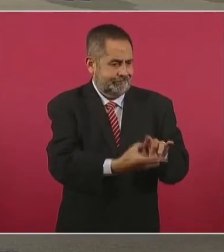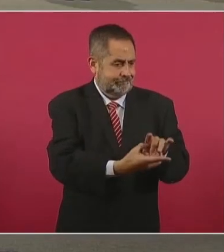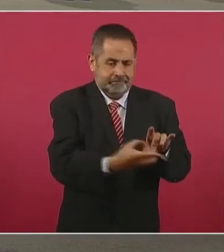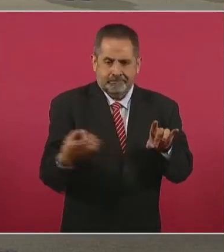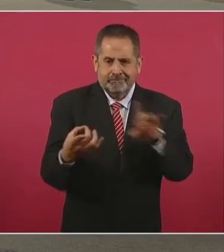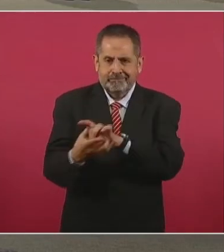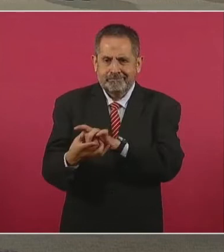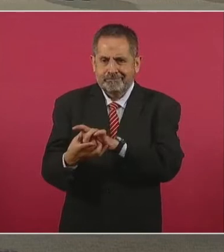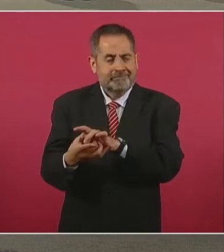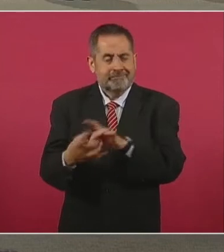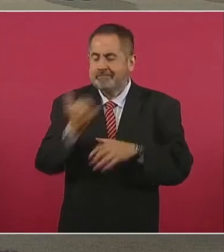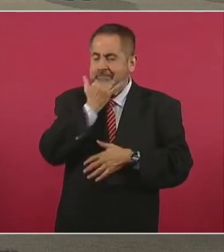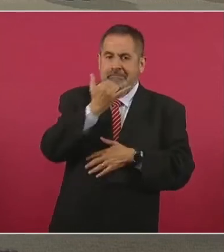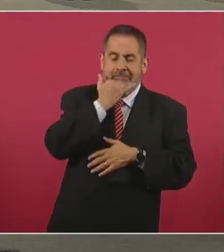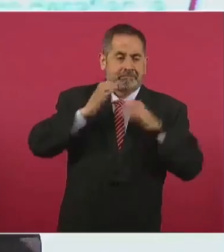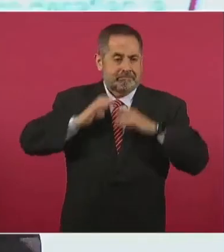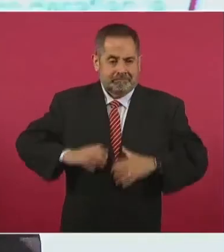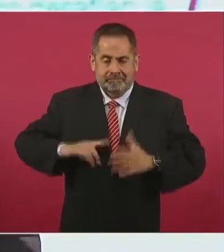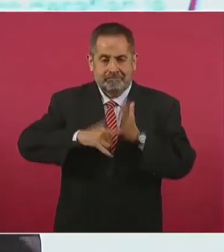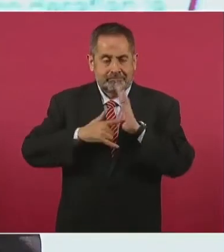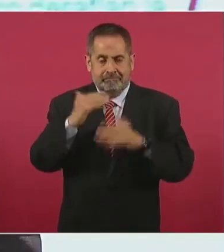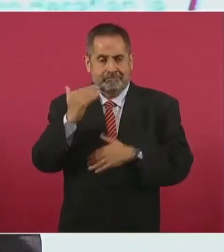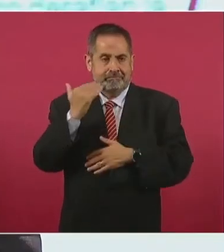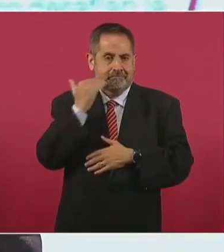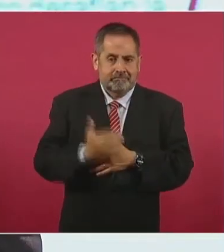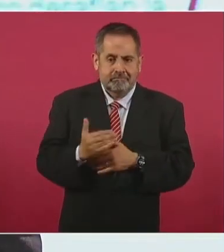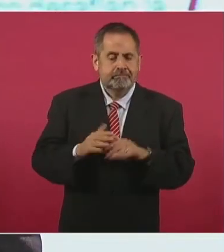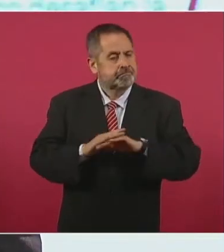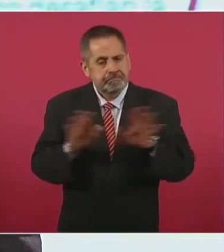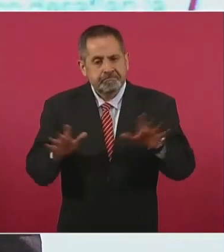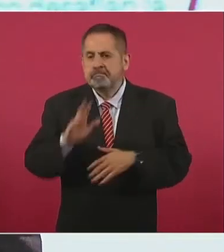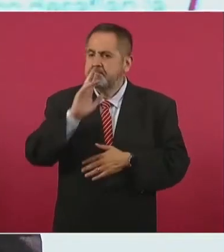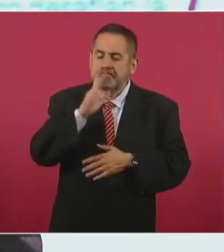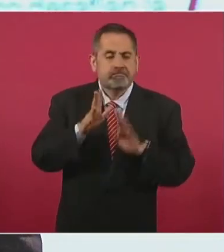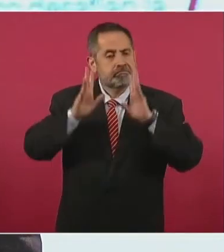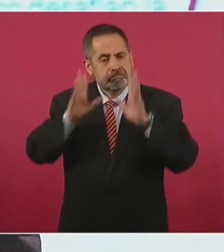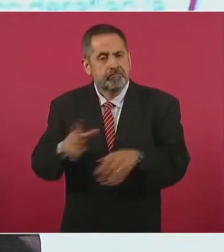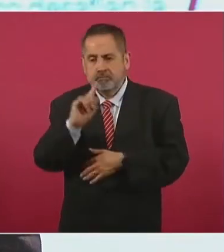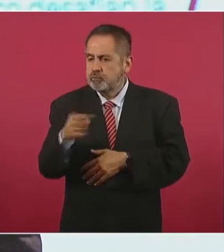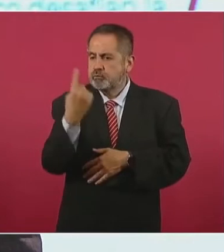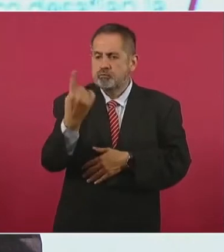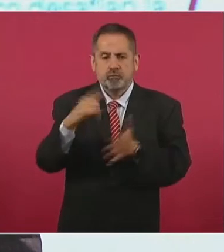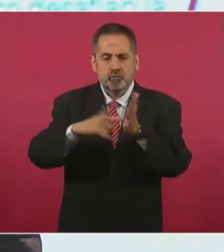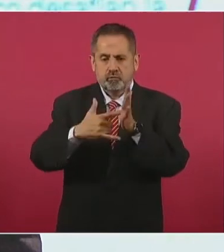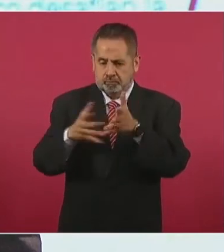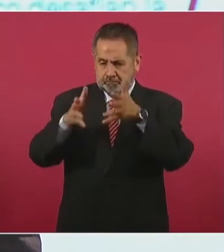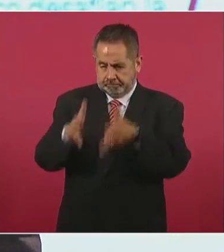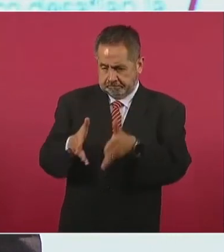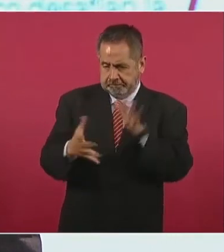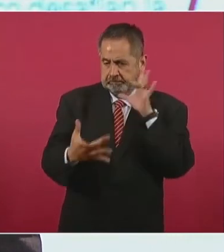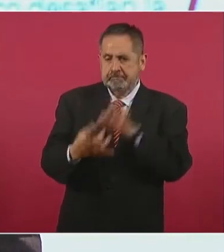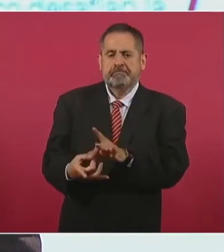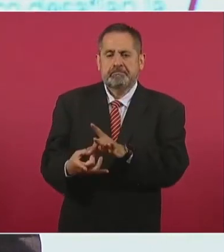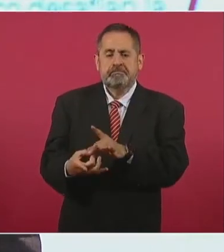No debemos luchar contra nuestro reloj biológico. Lo recomendable es volver al horario estándar, que